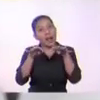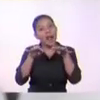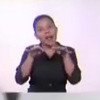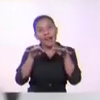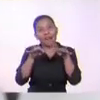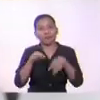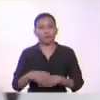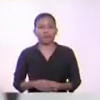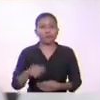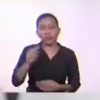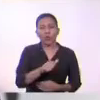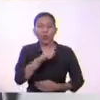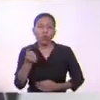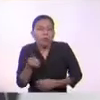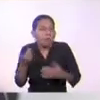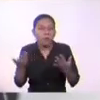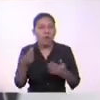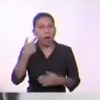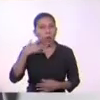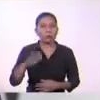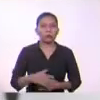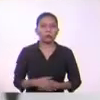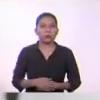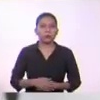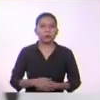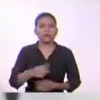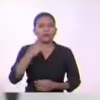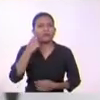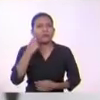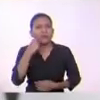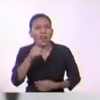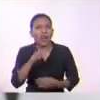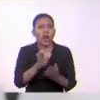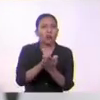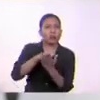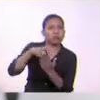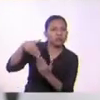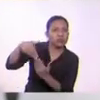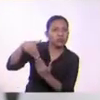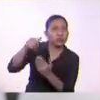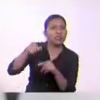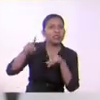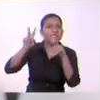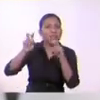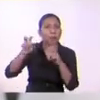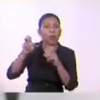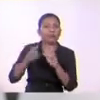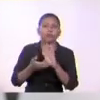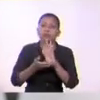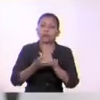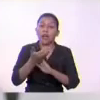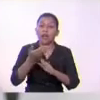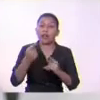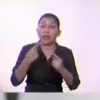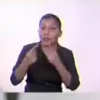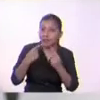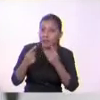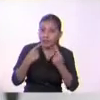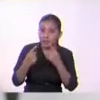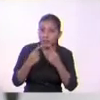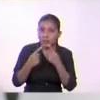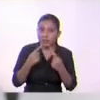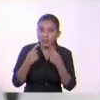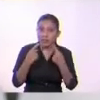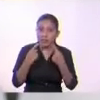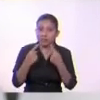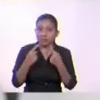medios de comunicación son los programas elaborados propiamente para desarrollar entrevistas en los